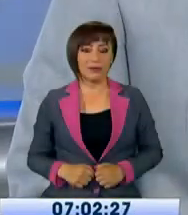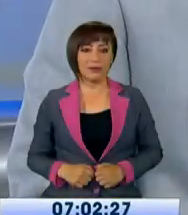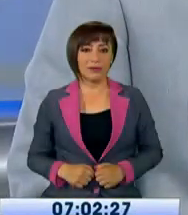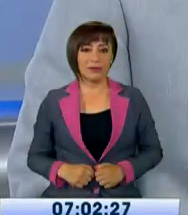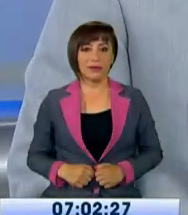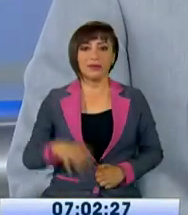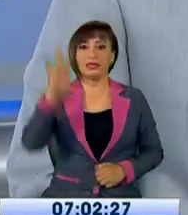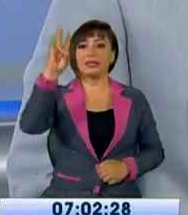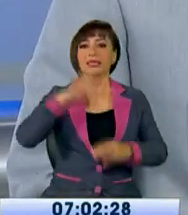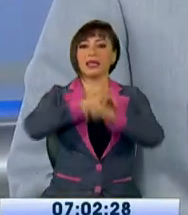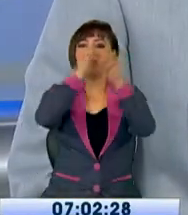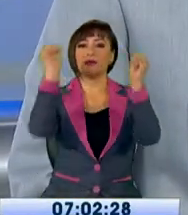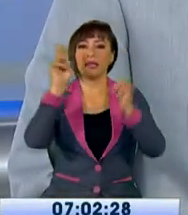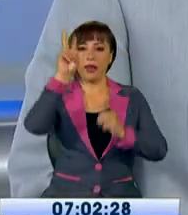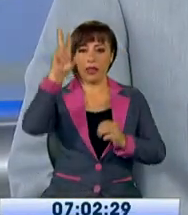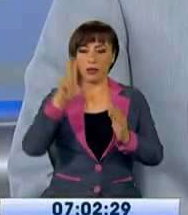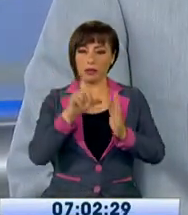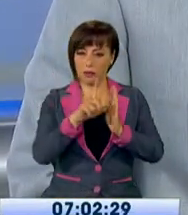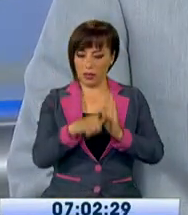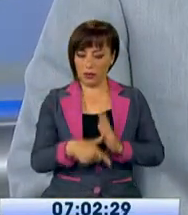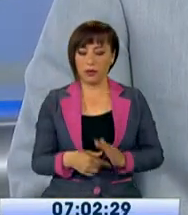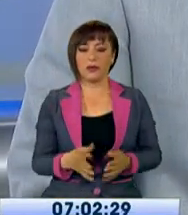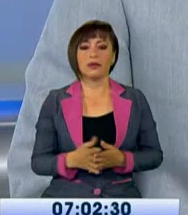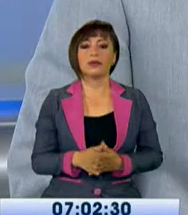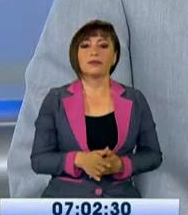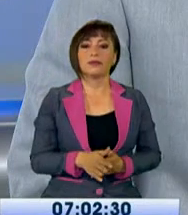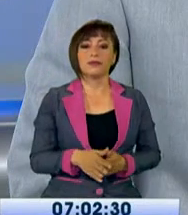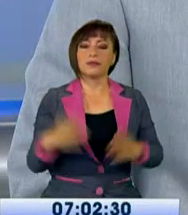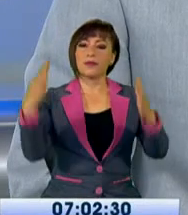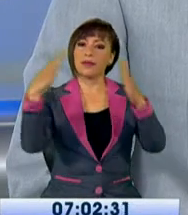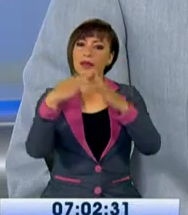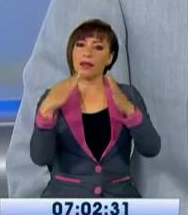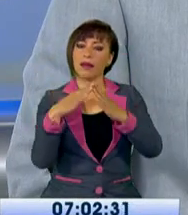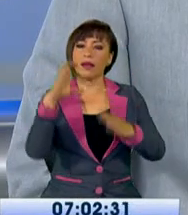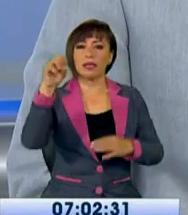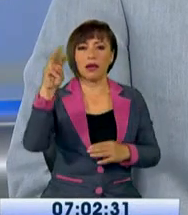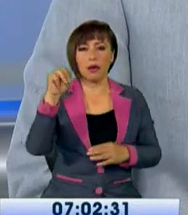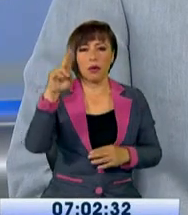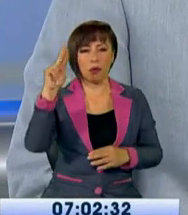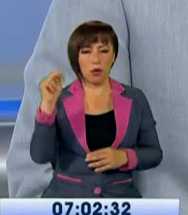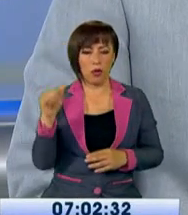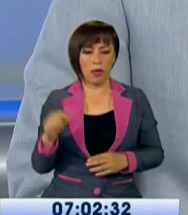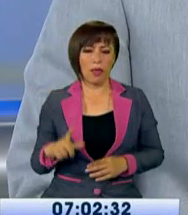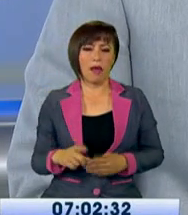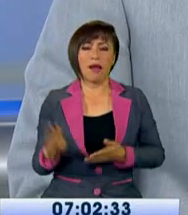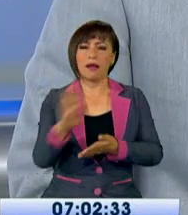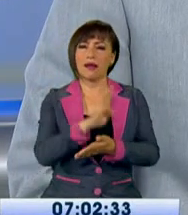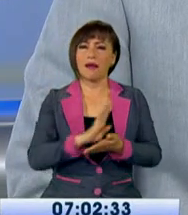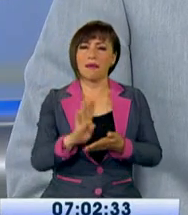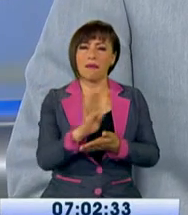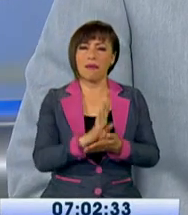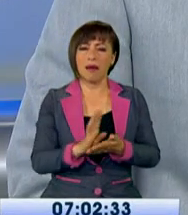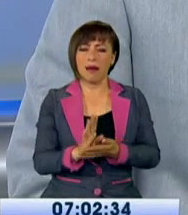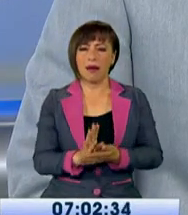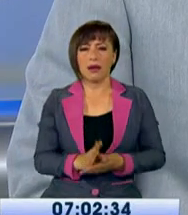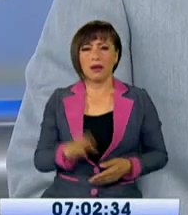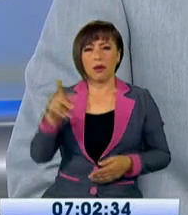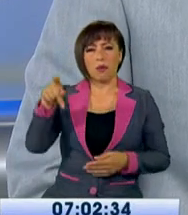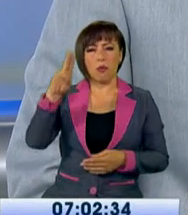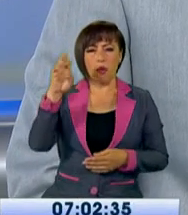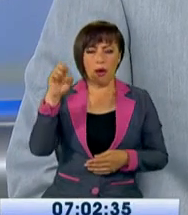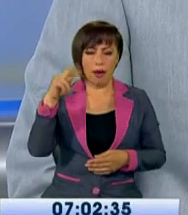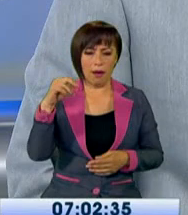Siete de la mañana con 2 minutos en la casa comunal del barrio San Isidro de Puenguasí. Son velados los restos de la niña que fue encontrada sin vida y con huellas de haber